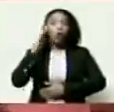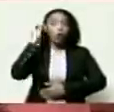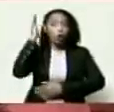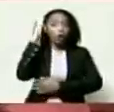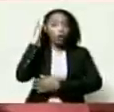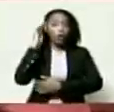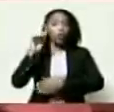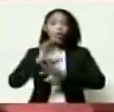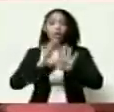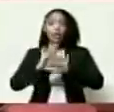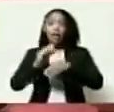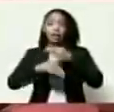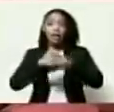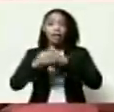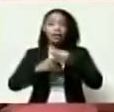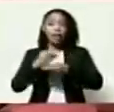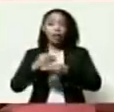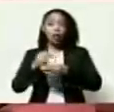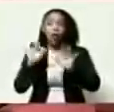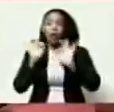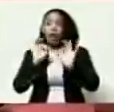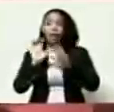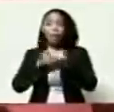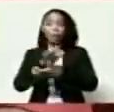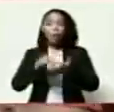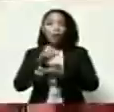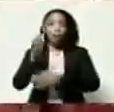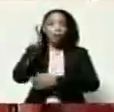está realizando sin ningún tipo de problema.